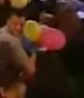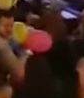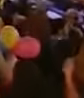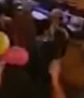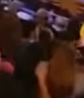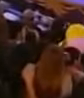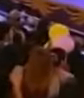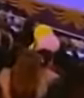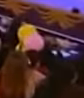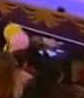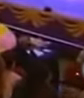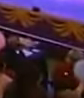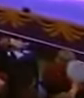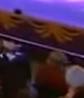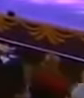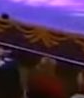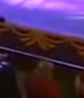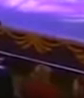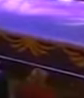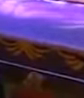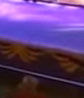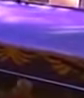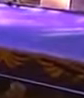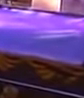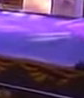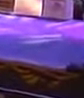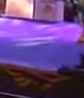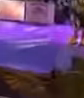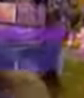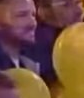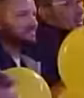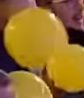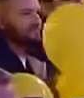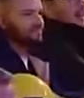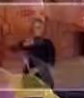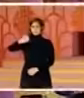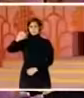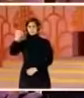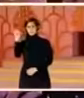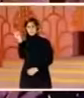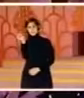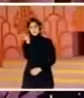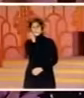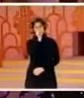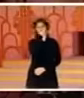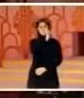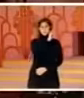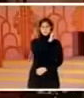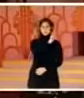menos esta murga una de las murgas más numerosas del carnaval de Las Palmas de Gran canara y cumpliendo 18 años ahí los